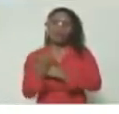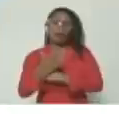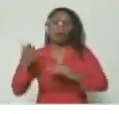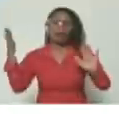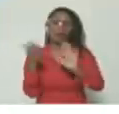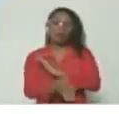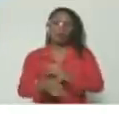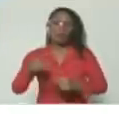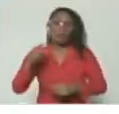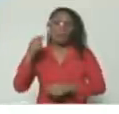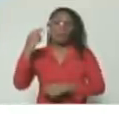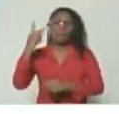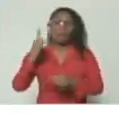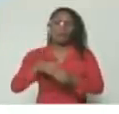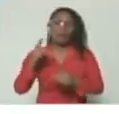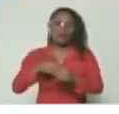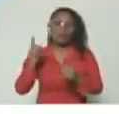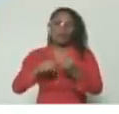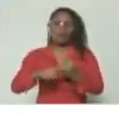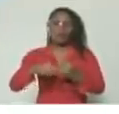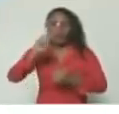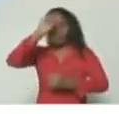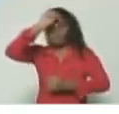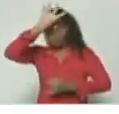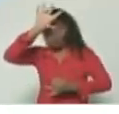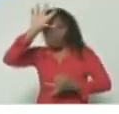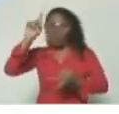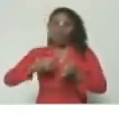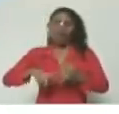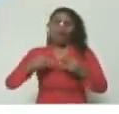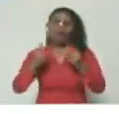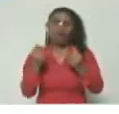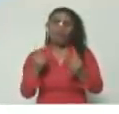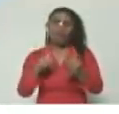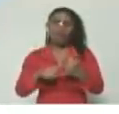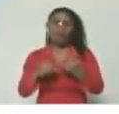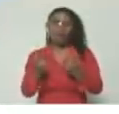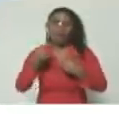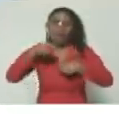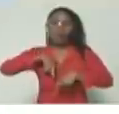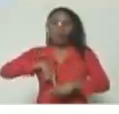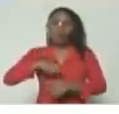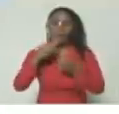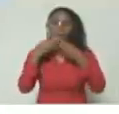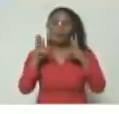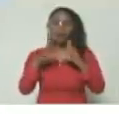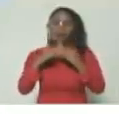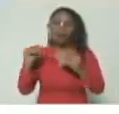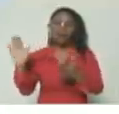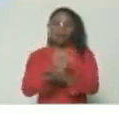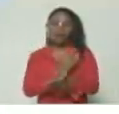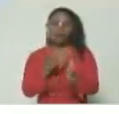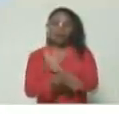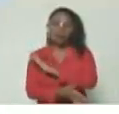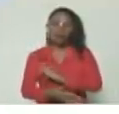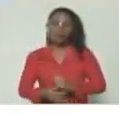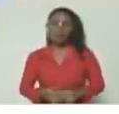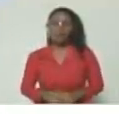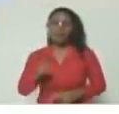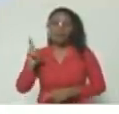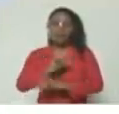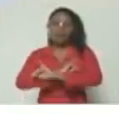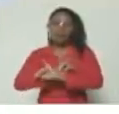PDVSA, sobre la industria minera, sobre la economía y sobre las cuentas públicas. Todas las sanciones. Y debe